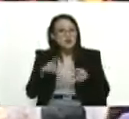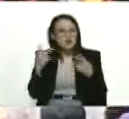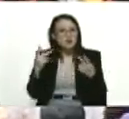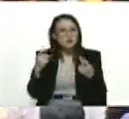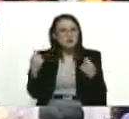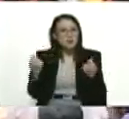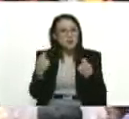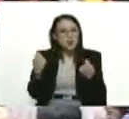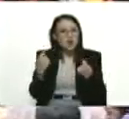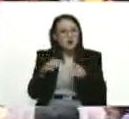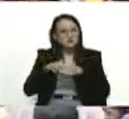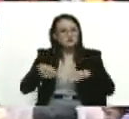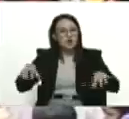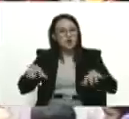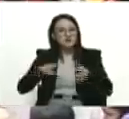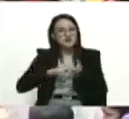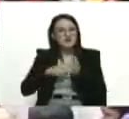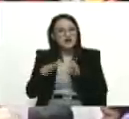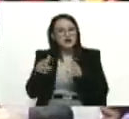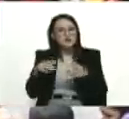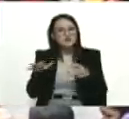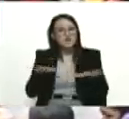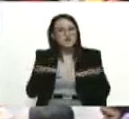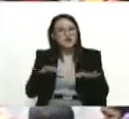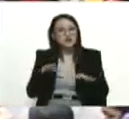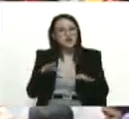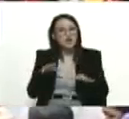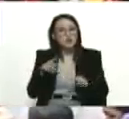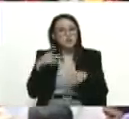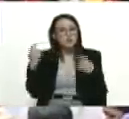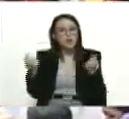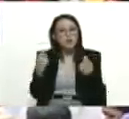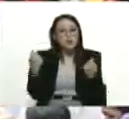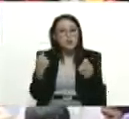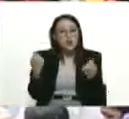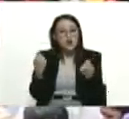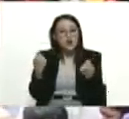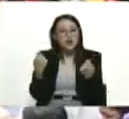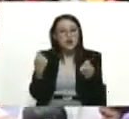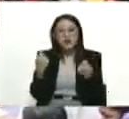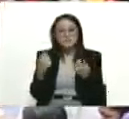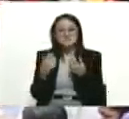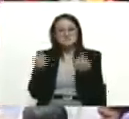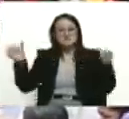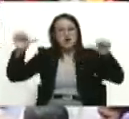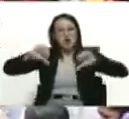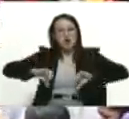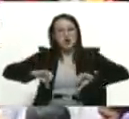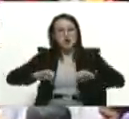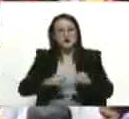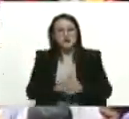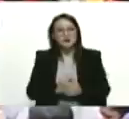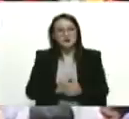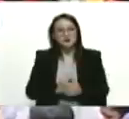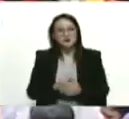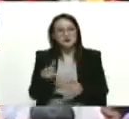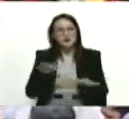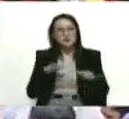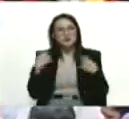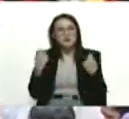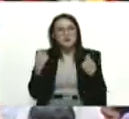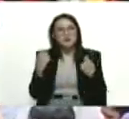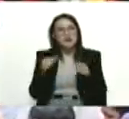dividido es un movimiento popular derrotado, se cumple. Y este es eminentemente un movimiento